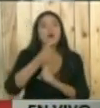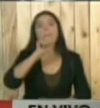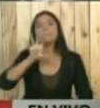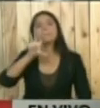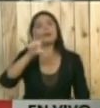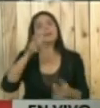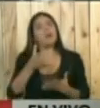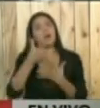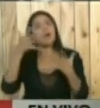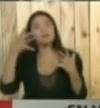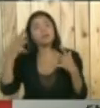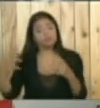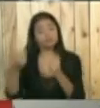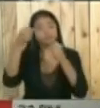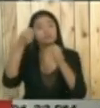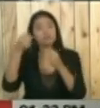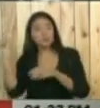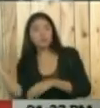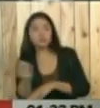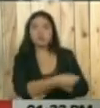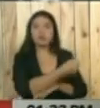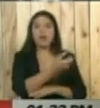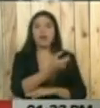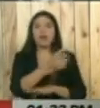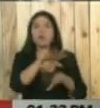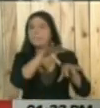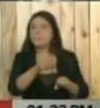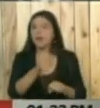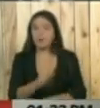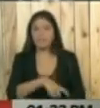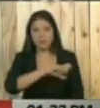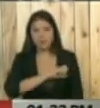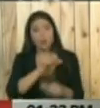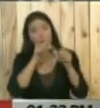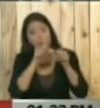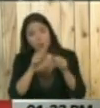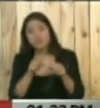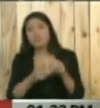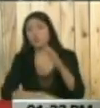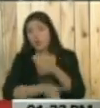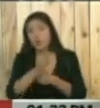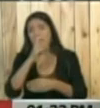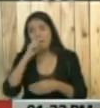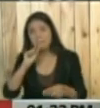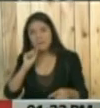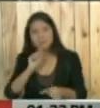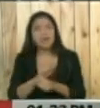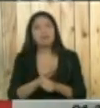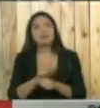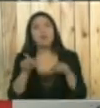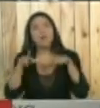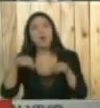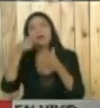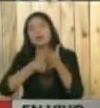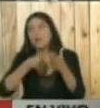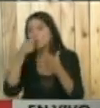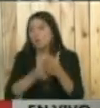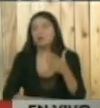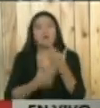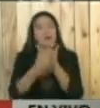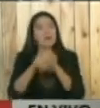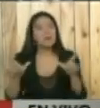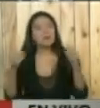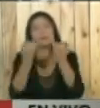grande, triunfando contra el Imperio Español, siguen las mismas amenazas y escenarios de lucha por la libertad,